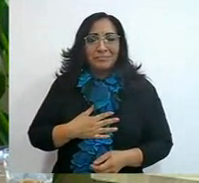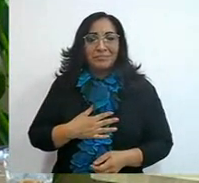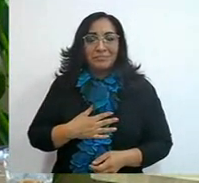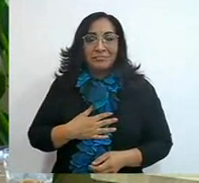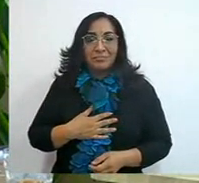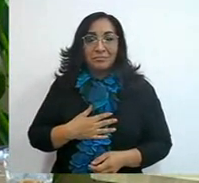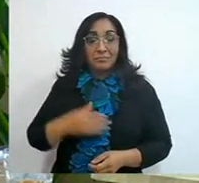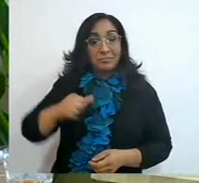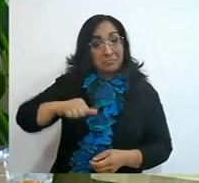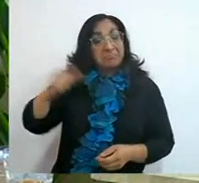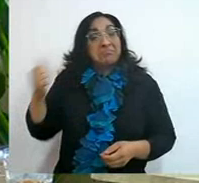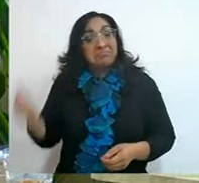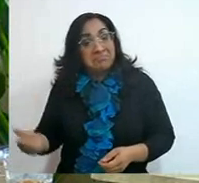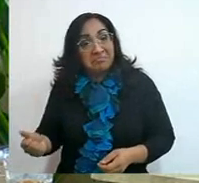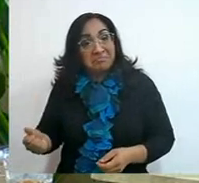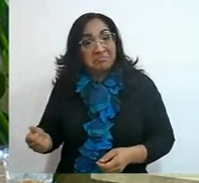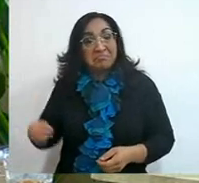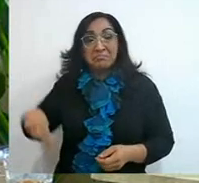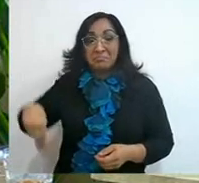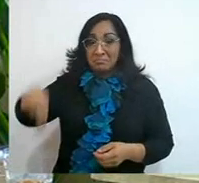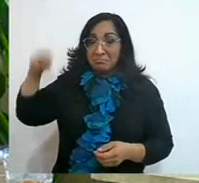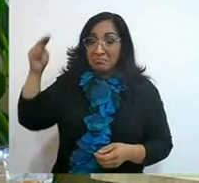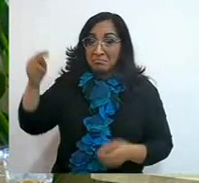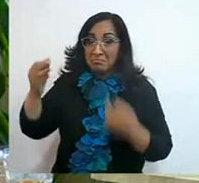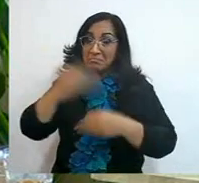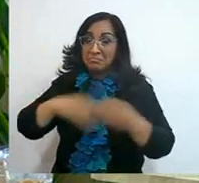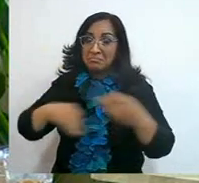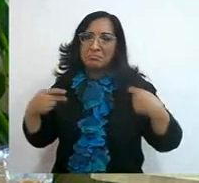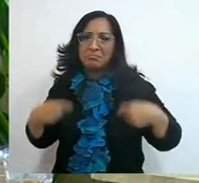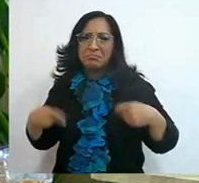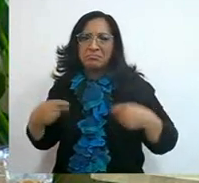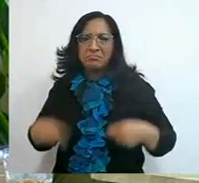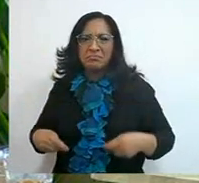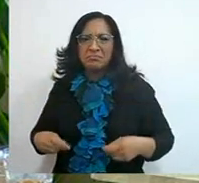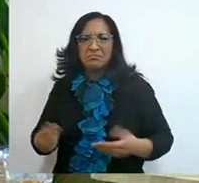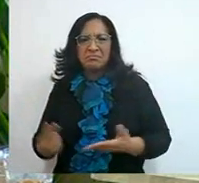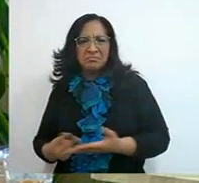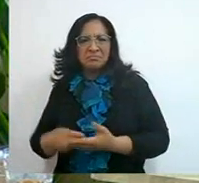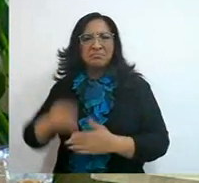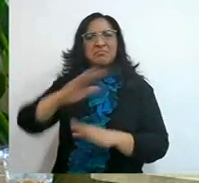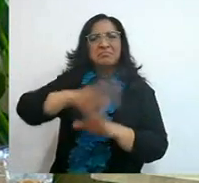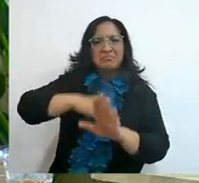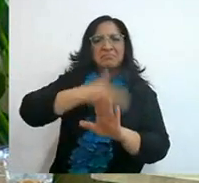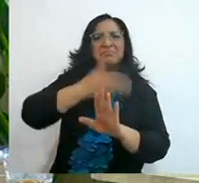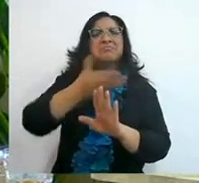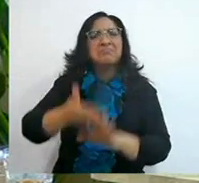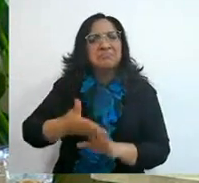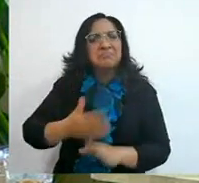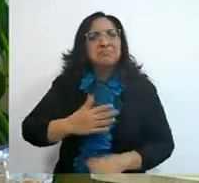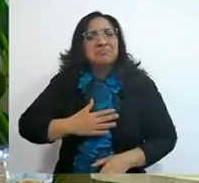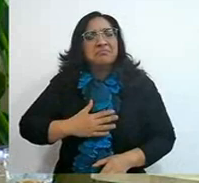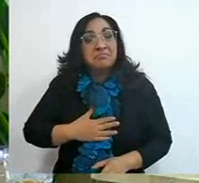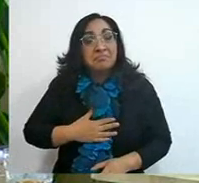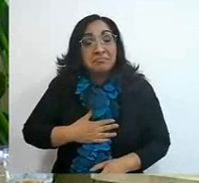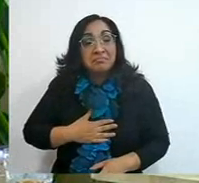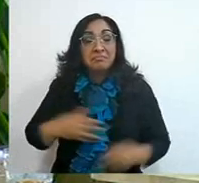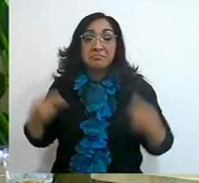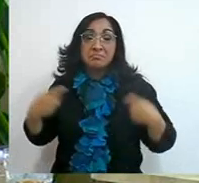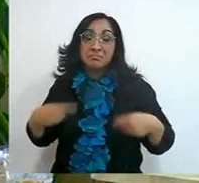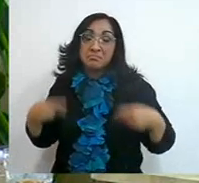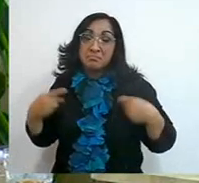De allá en Monterrey, todo el mundo se levantó en contra. Gente que atendimos, que